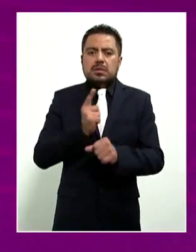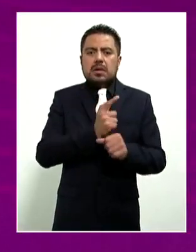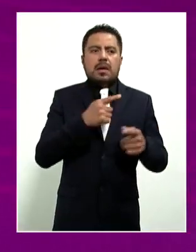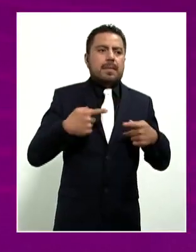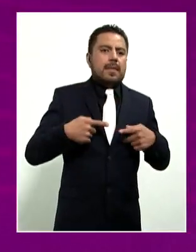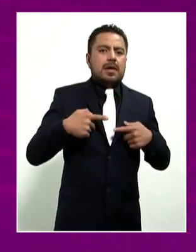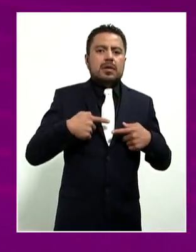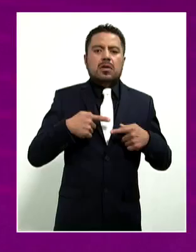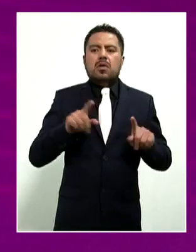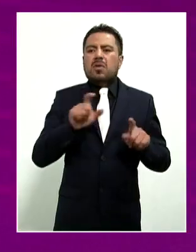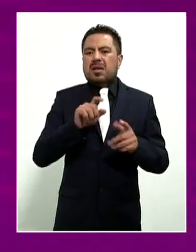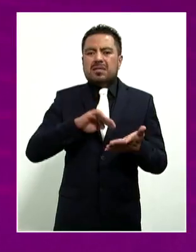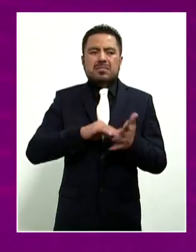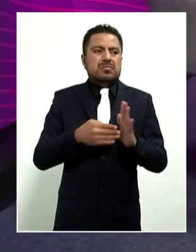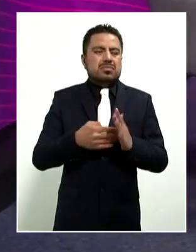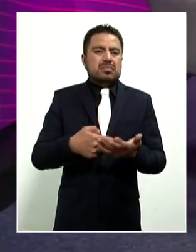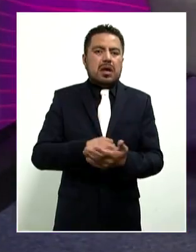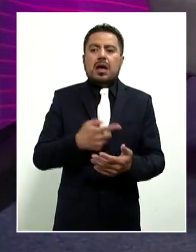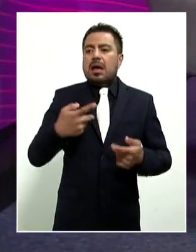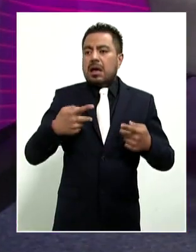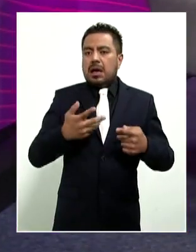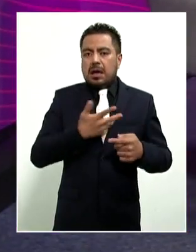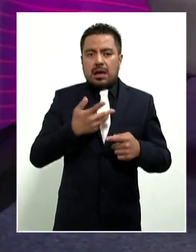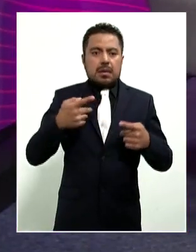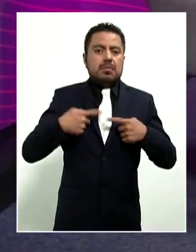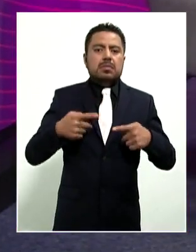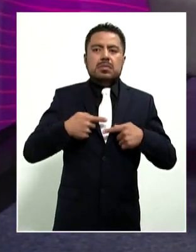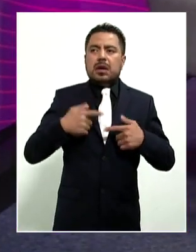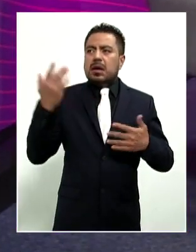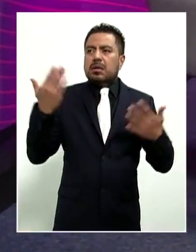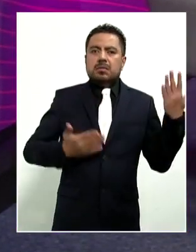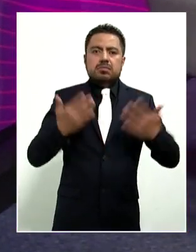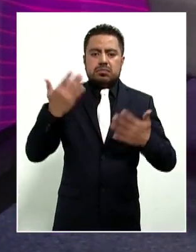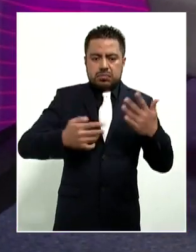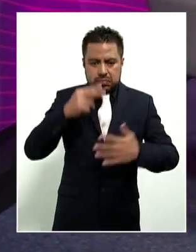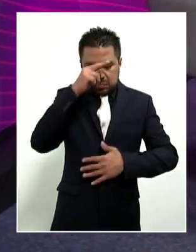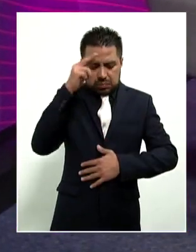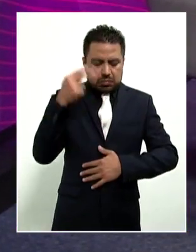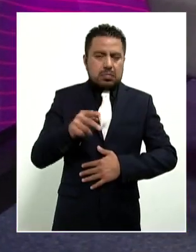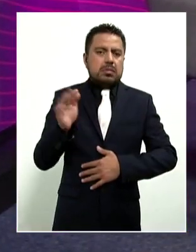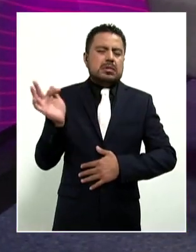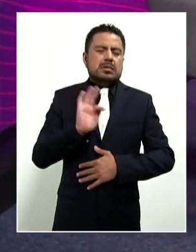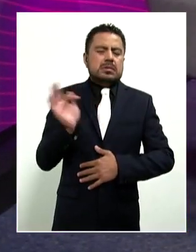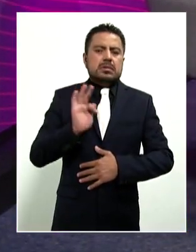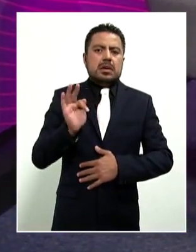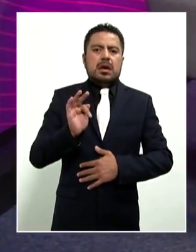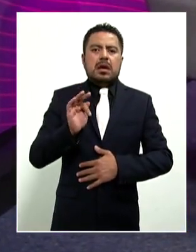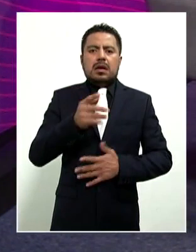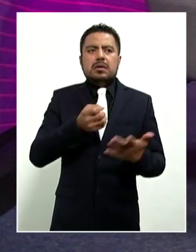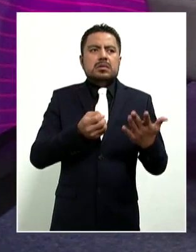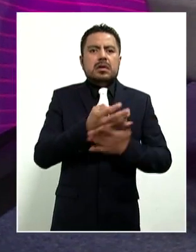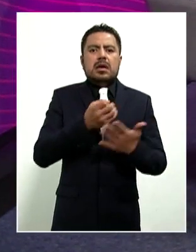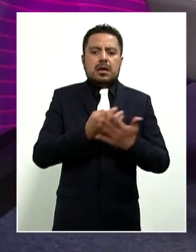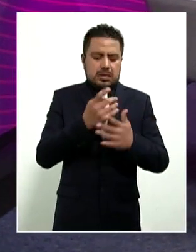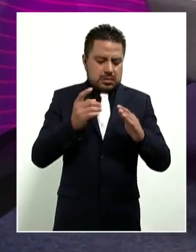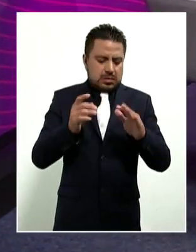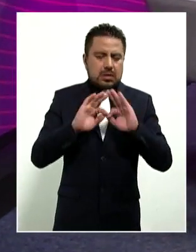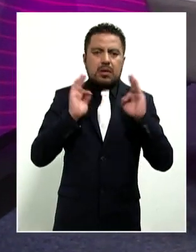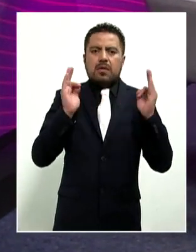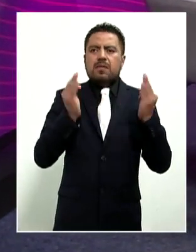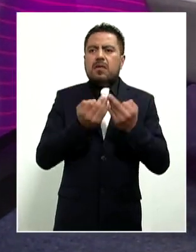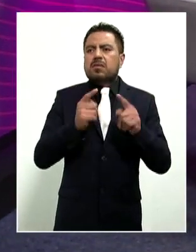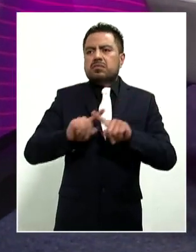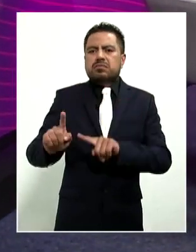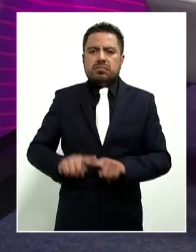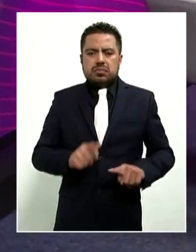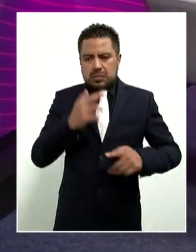persona refugiada? Porque es decir, tenemos personas que están llegando a México que a lo mejor salen por distintas razones,